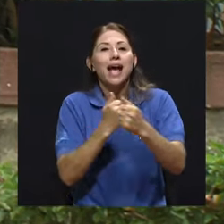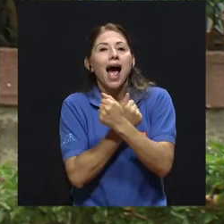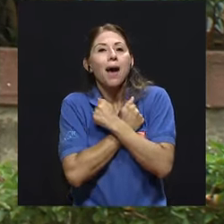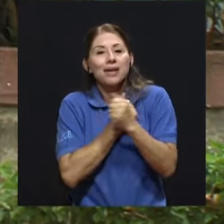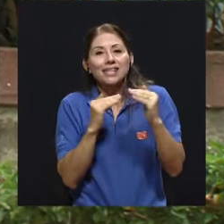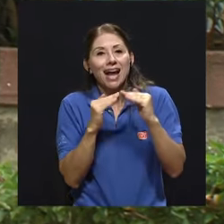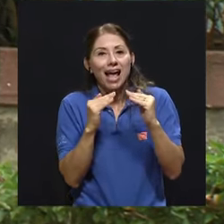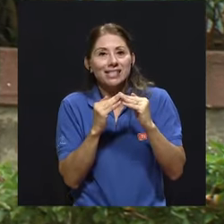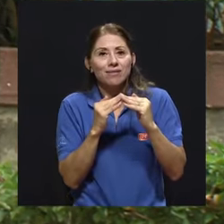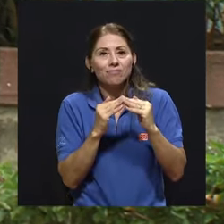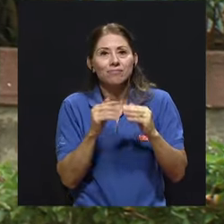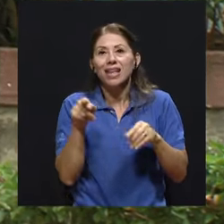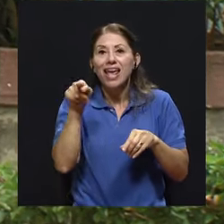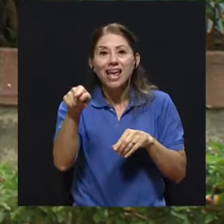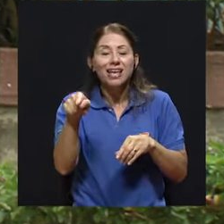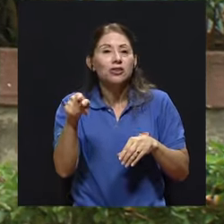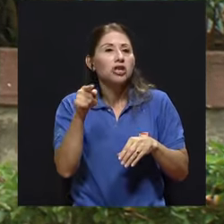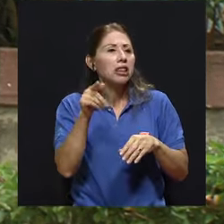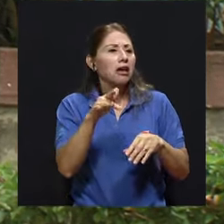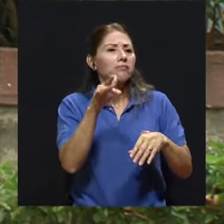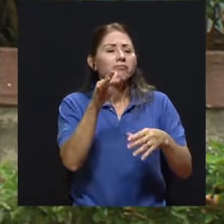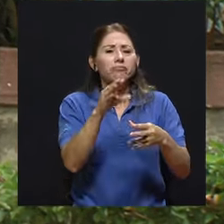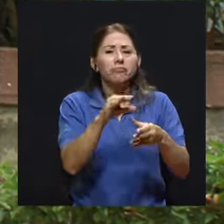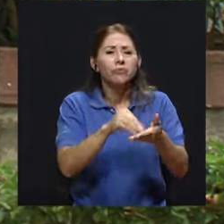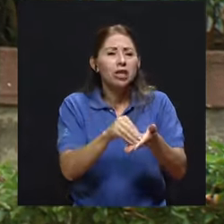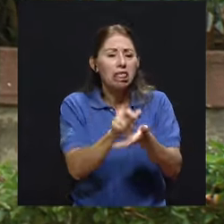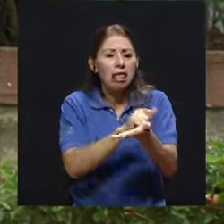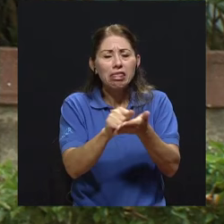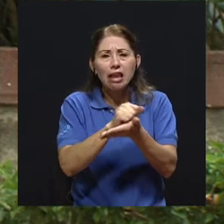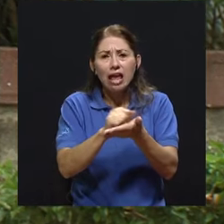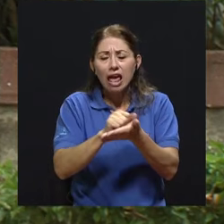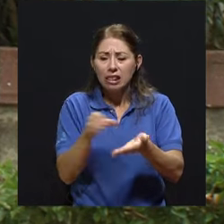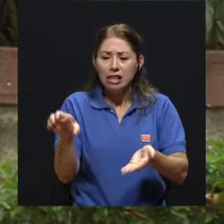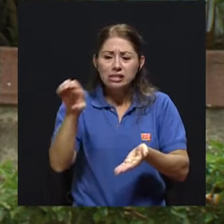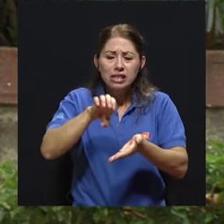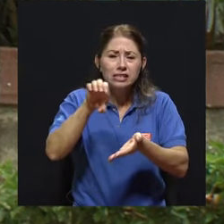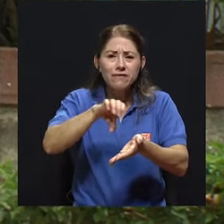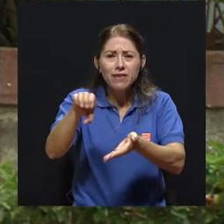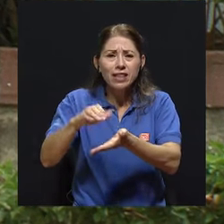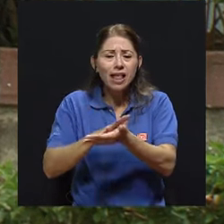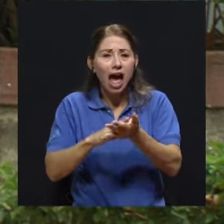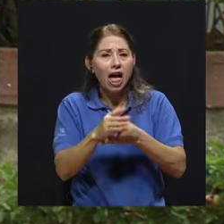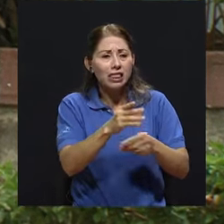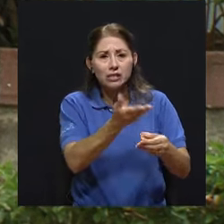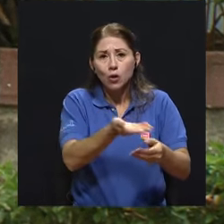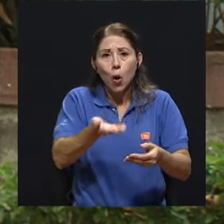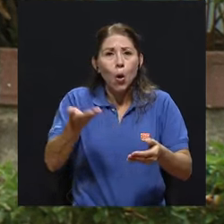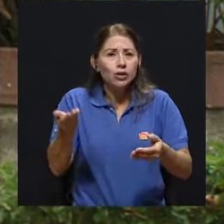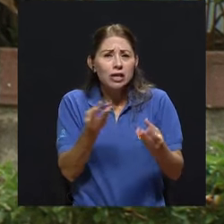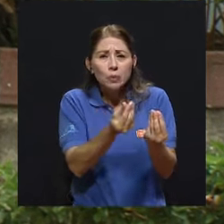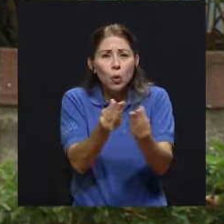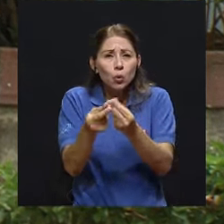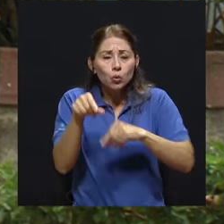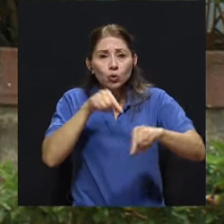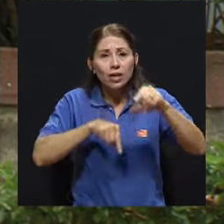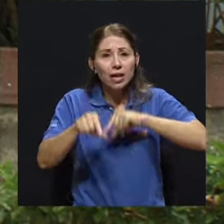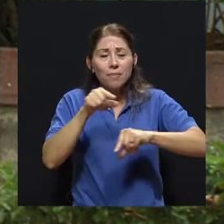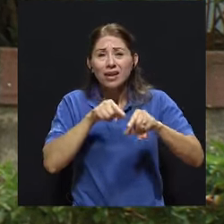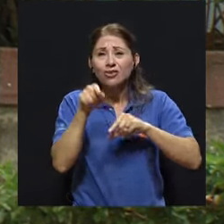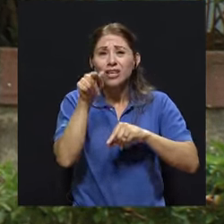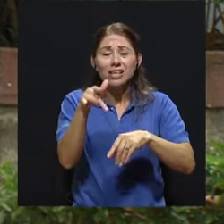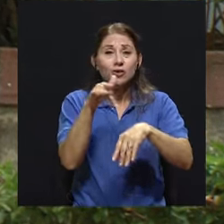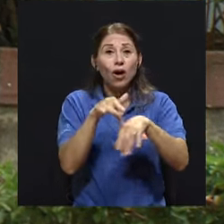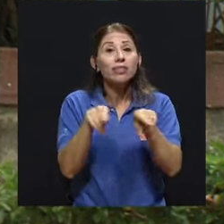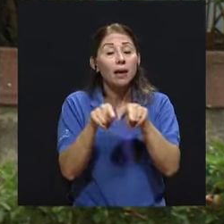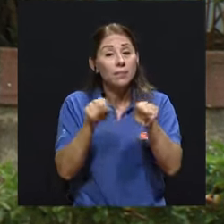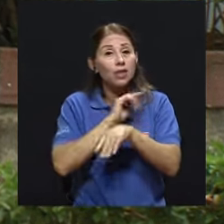en las amas de casa que andan tocando todo lo que tiene que ver con detergentes, desinfectantes, todo este tipo de cosas. Bastante comunes también